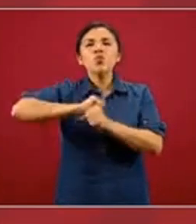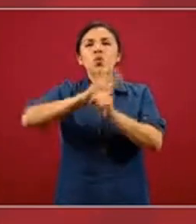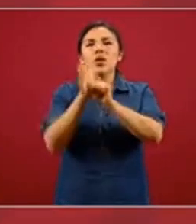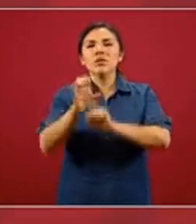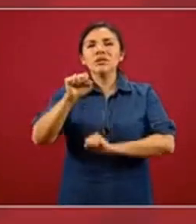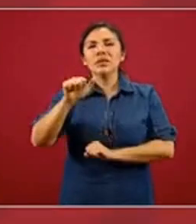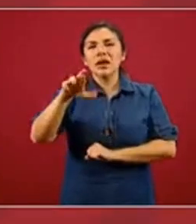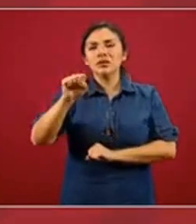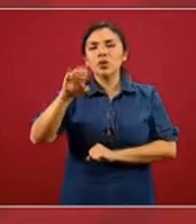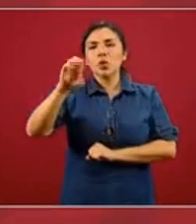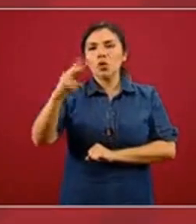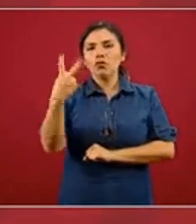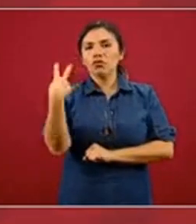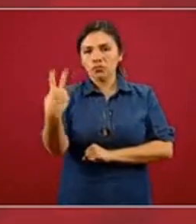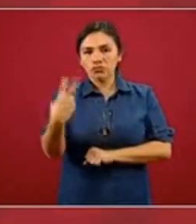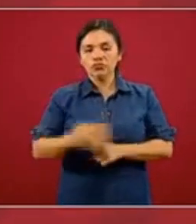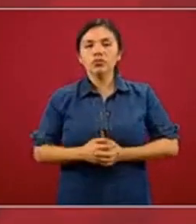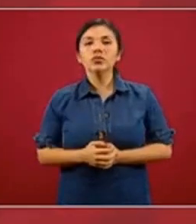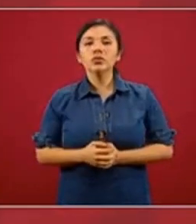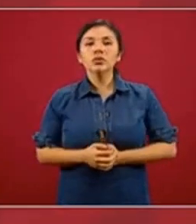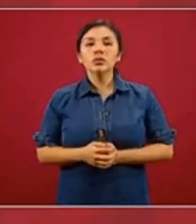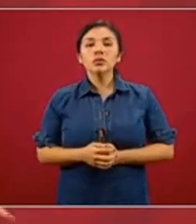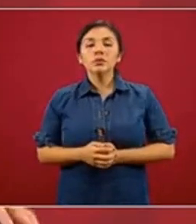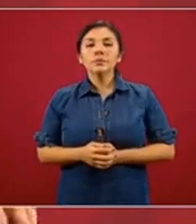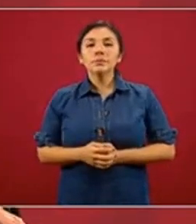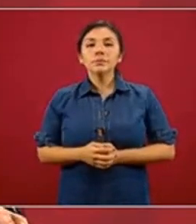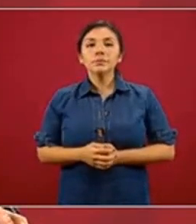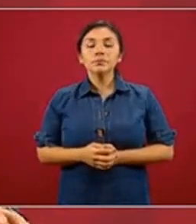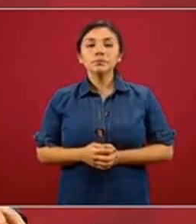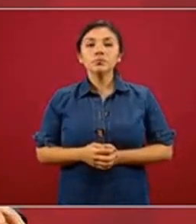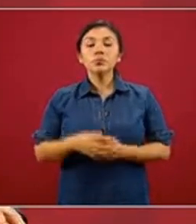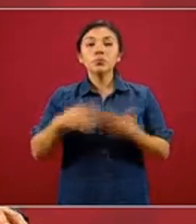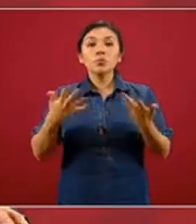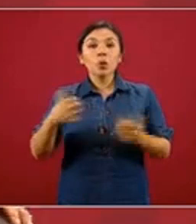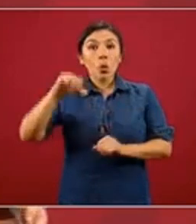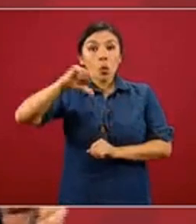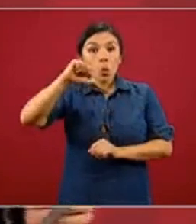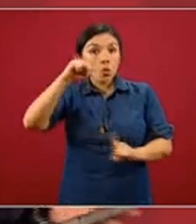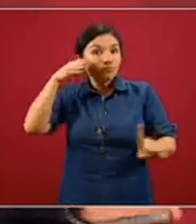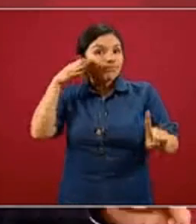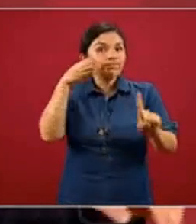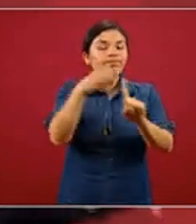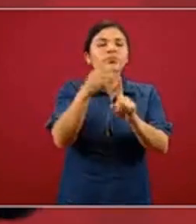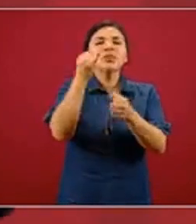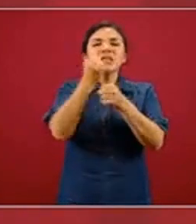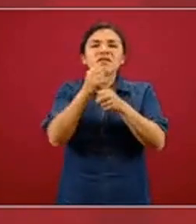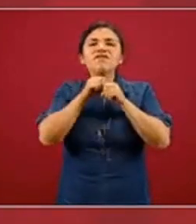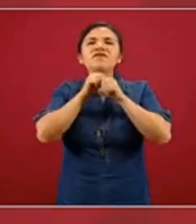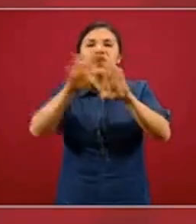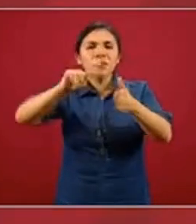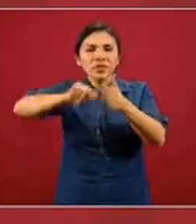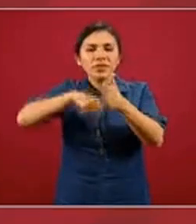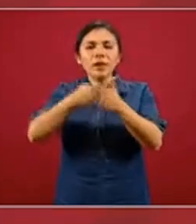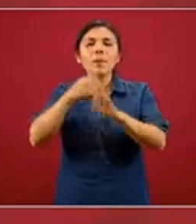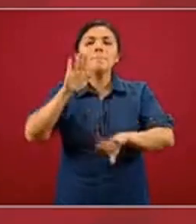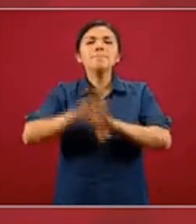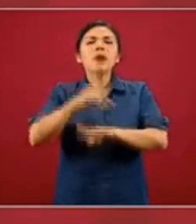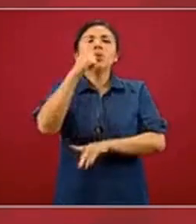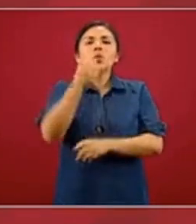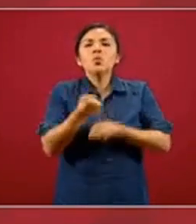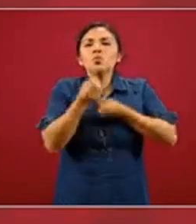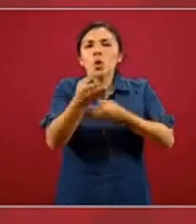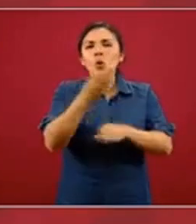coronavirus SARS-CoV-2. Y hoy vamos a centrarnos en el informe técnico, más un